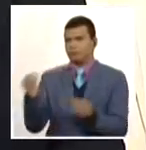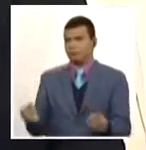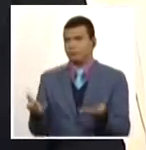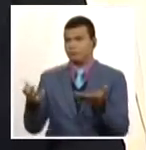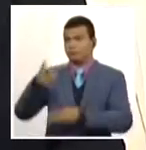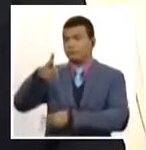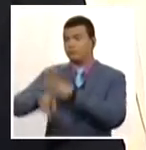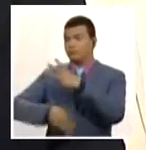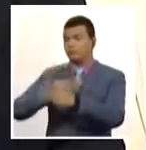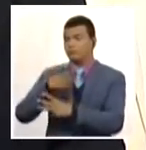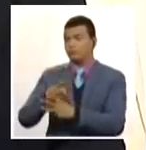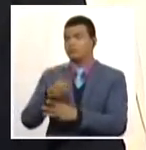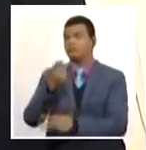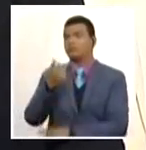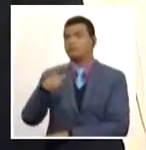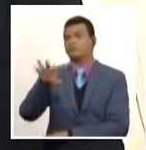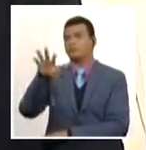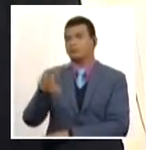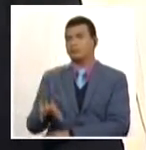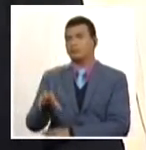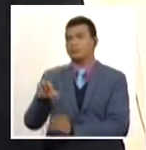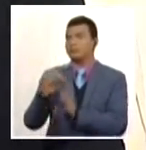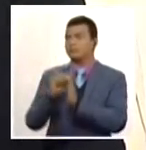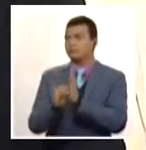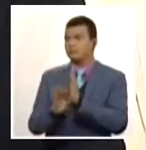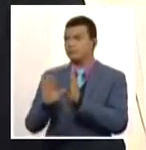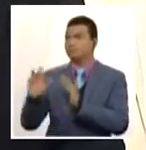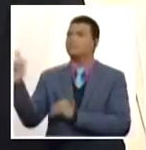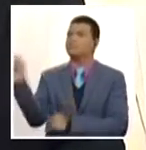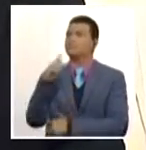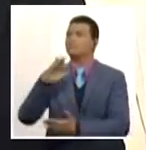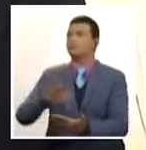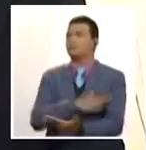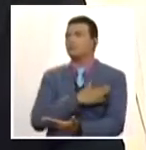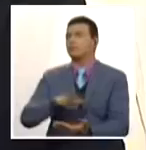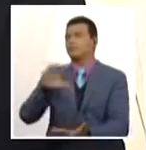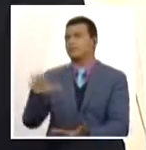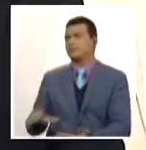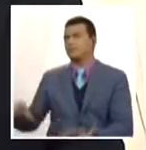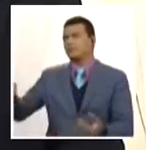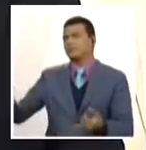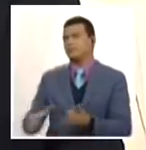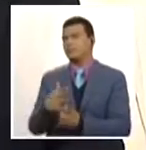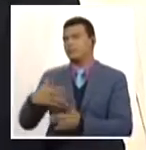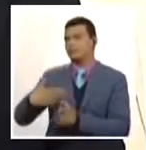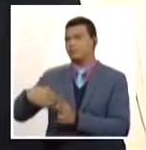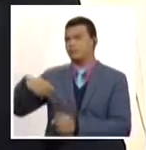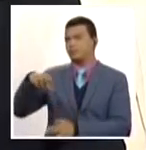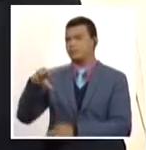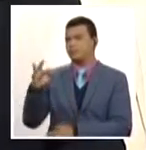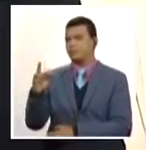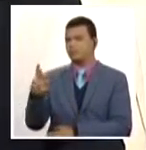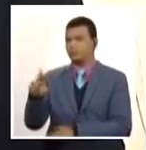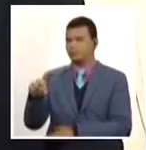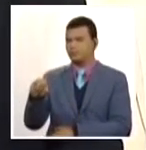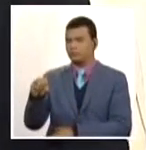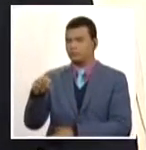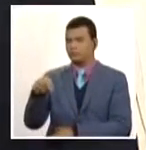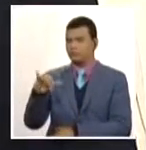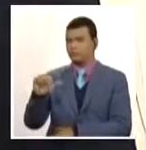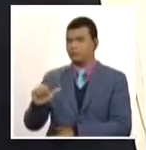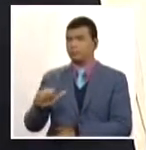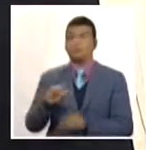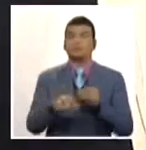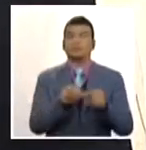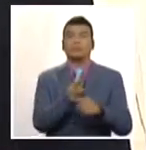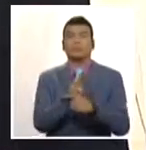esta 19ª versión del Festival de Música de Petronio Álvarez, www.telepacifico.com, desde cualquier lugar del